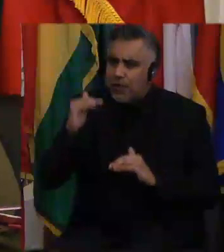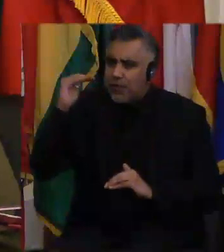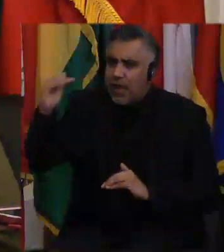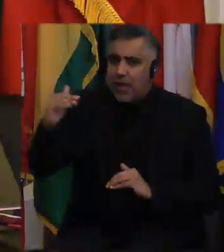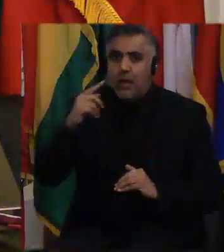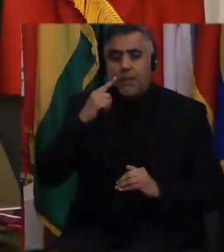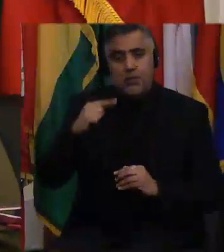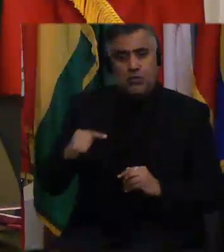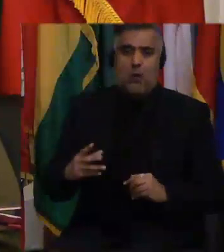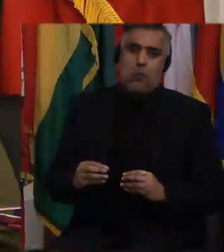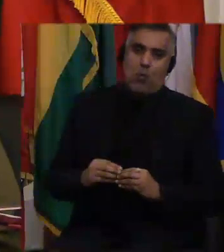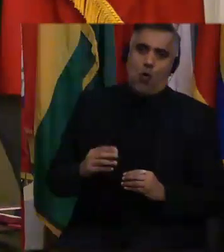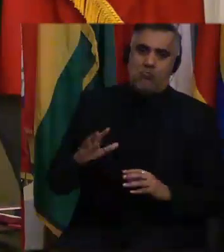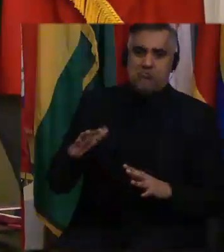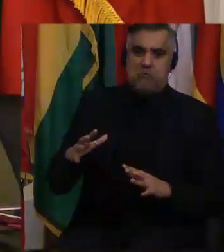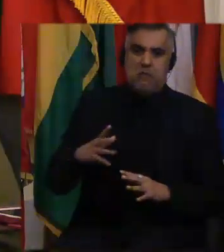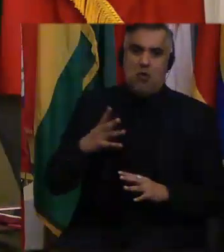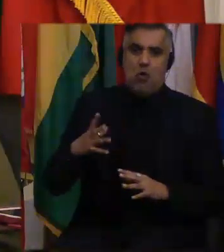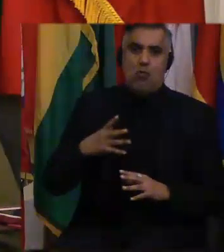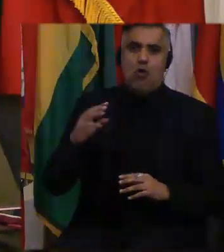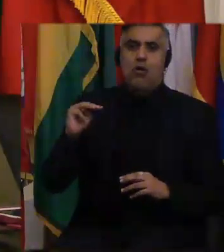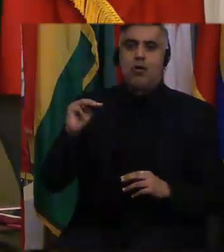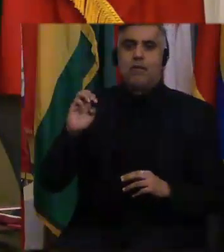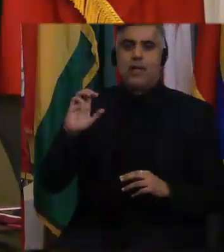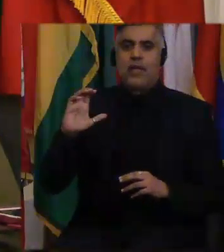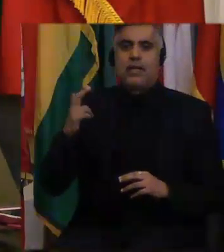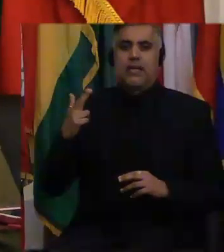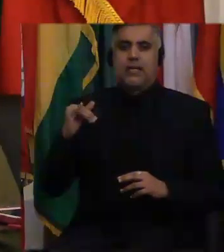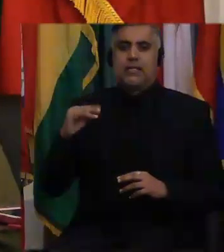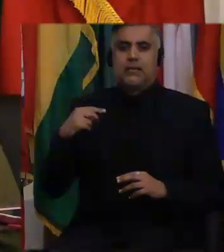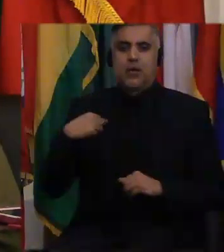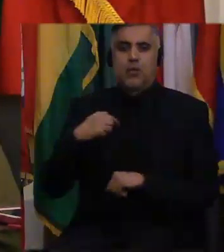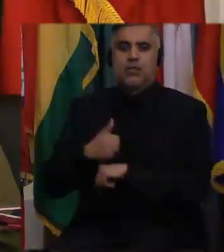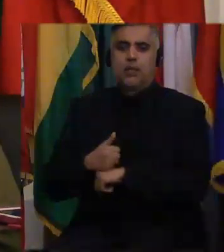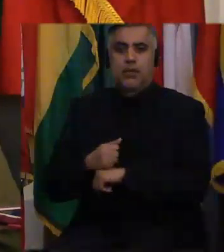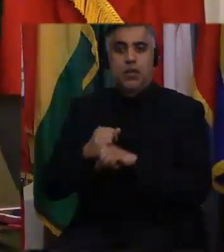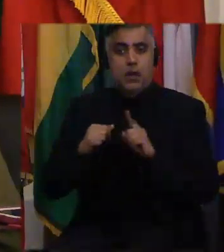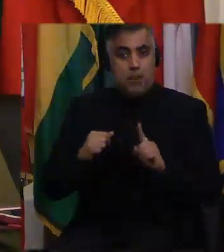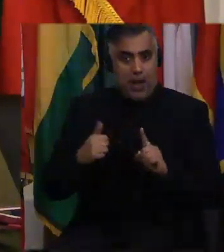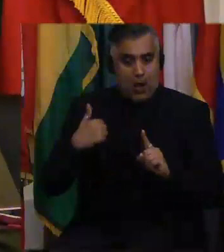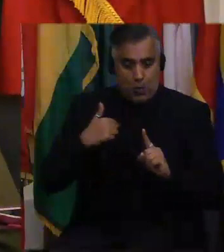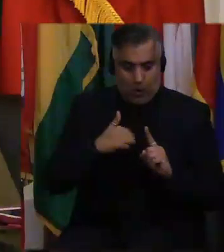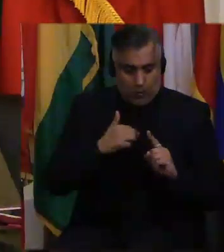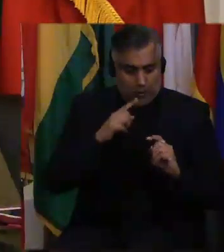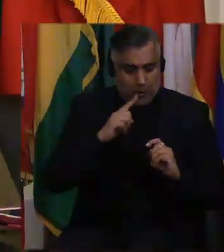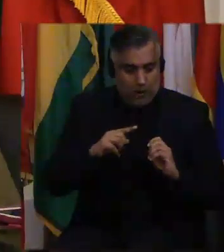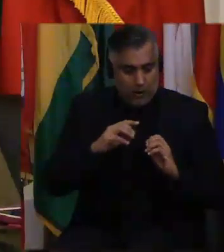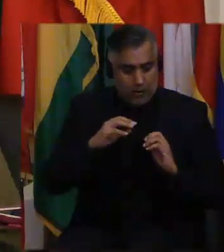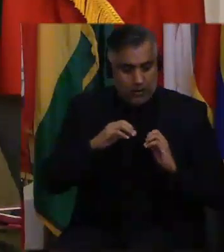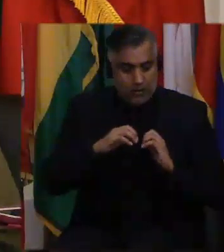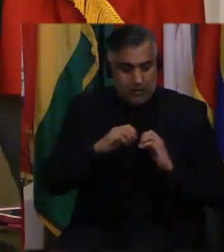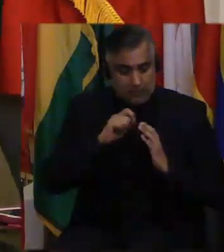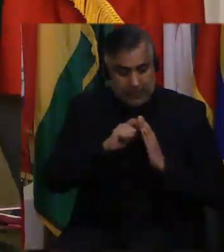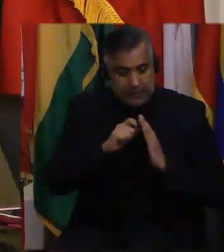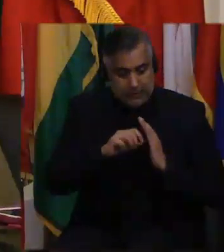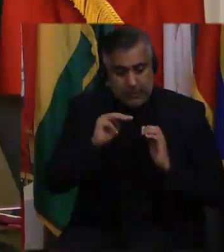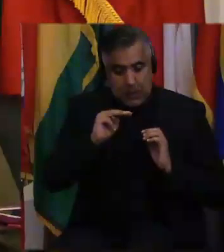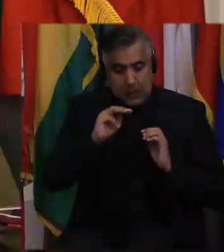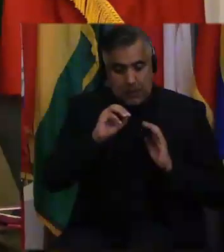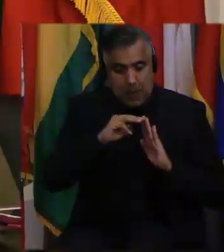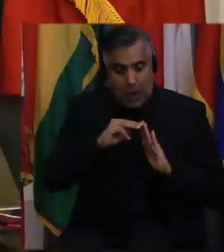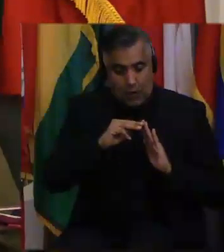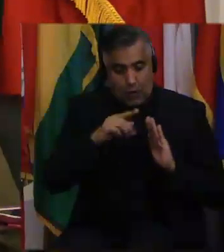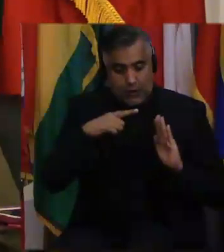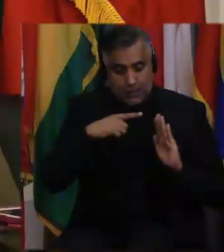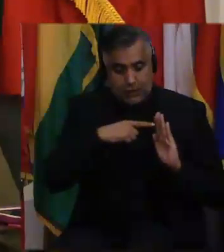establecido. Pero, por ejemplo, cuando estamos construyendo leyes modelo, se hacen consultas a sociedad civil. Se presentan las